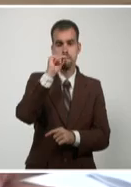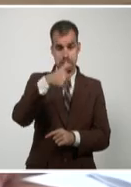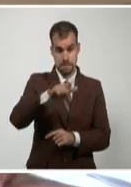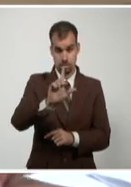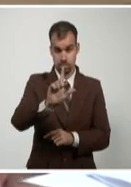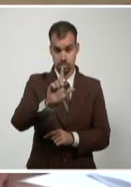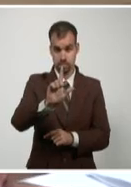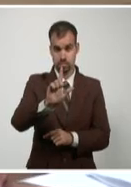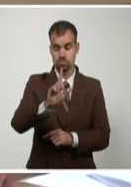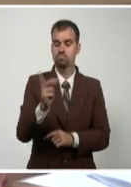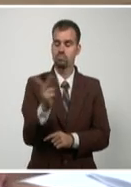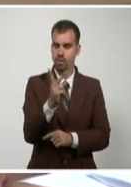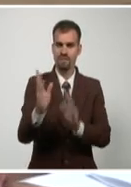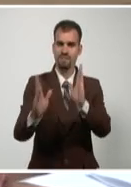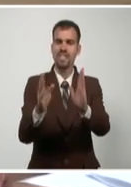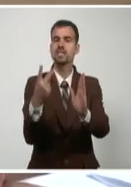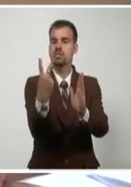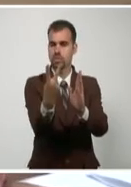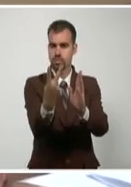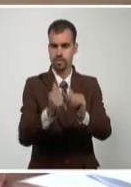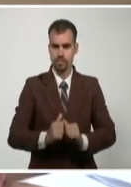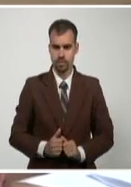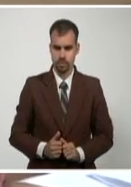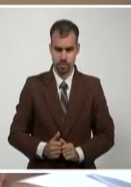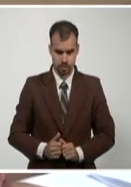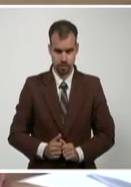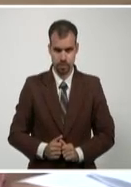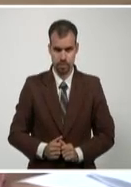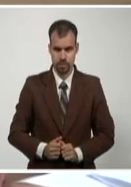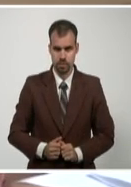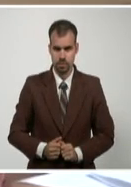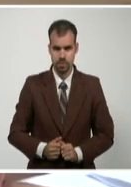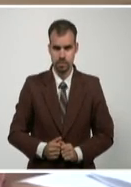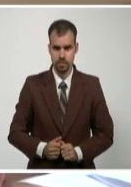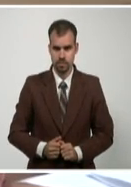fase, mantenerlo también.